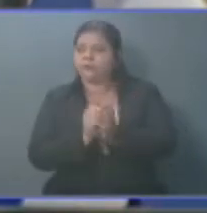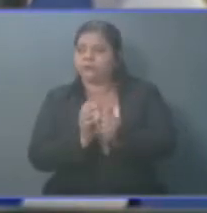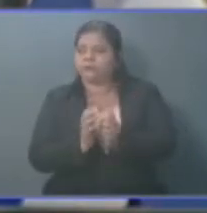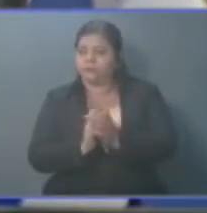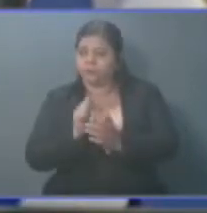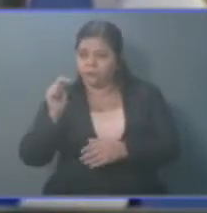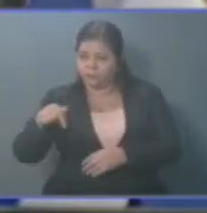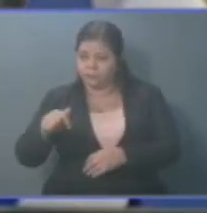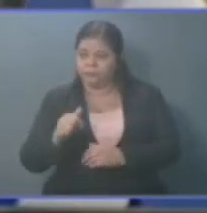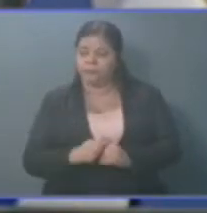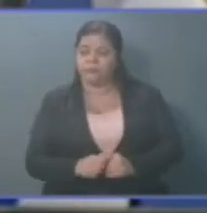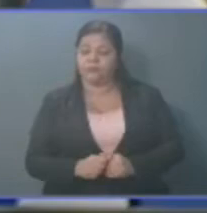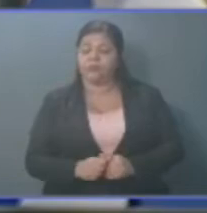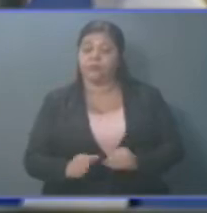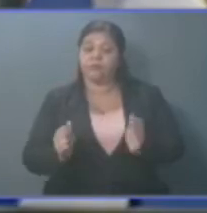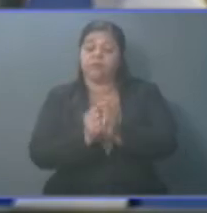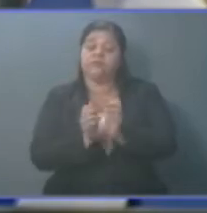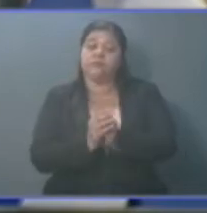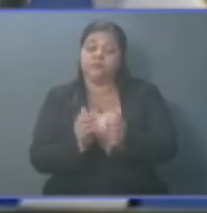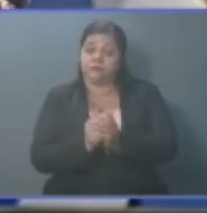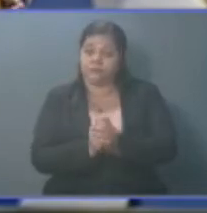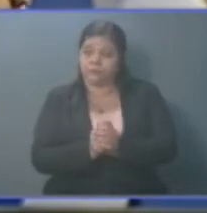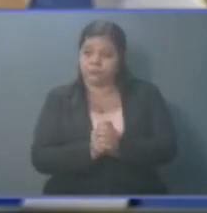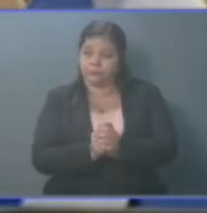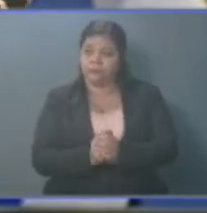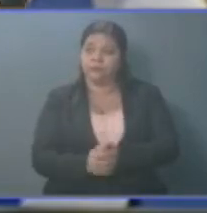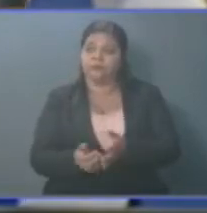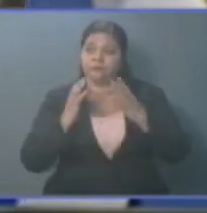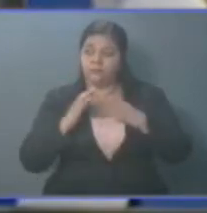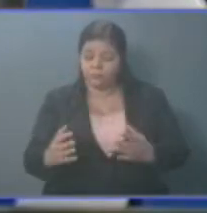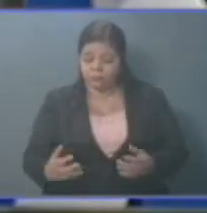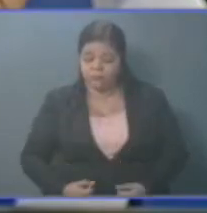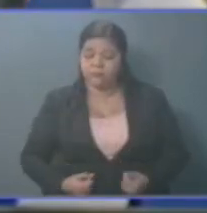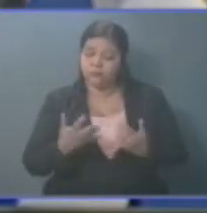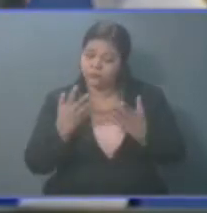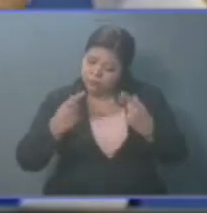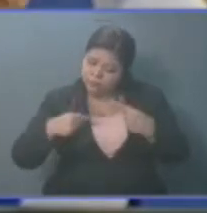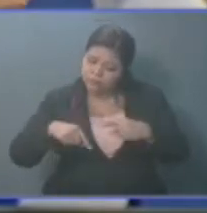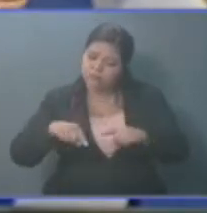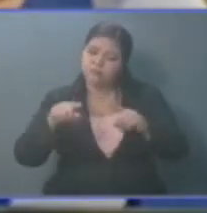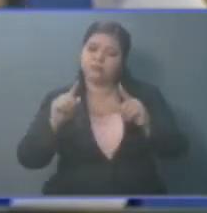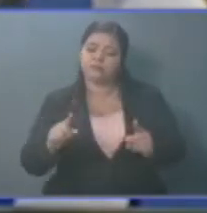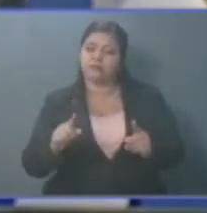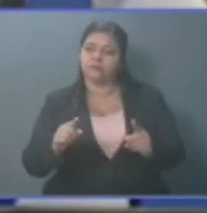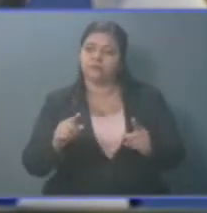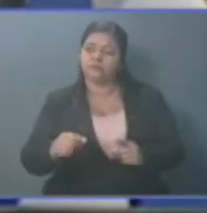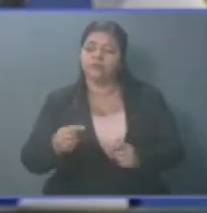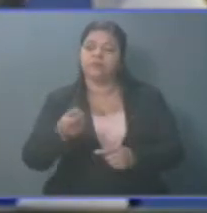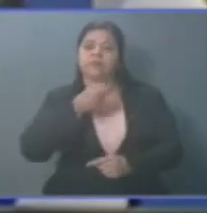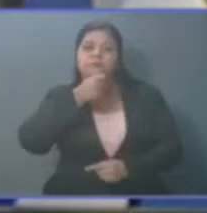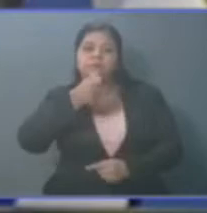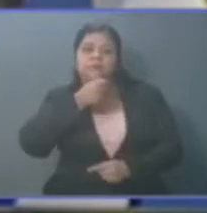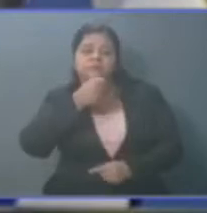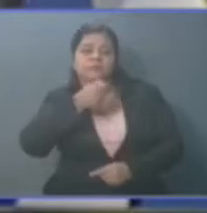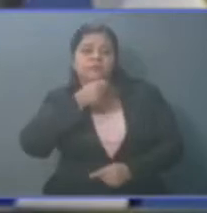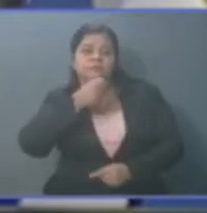aquí. El problema está que el gobierno quiere seguir mandando